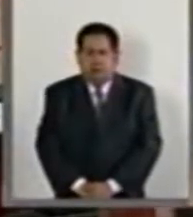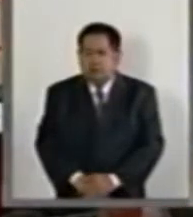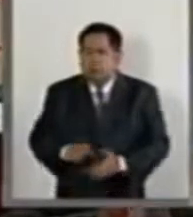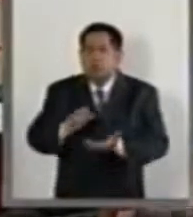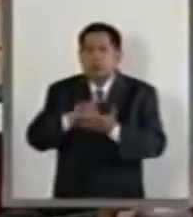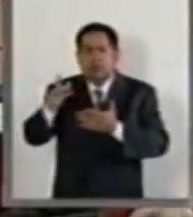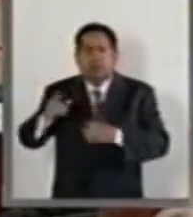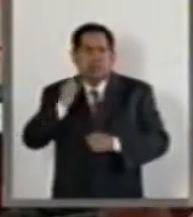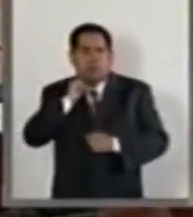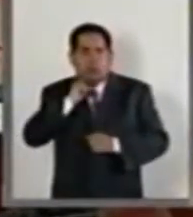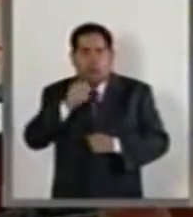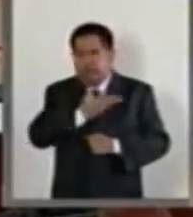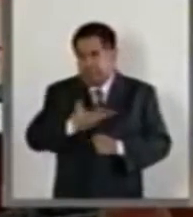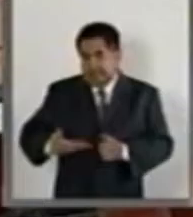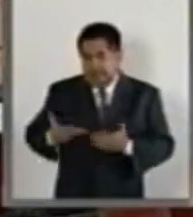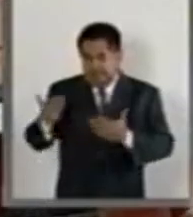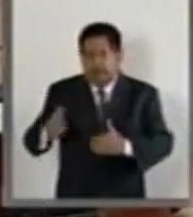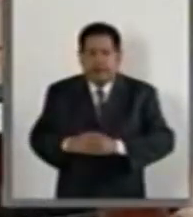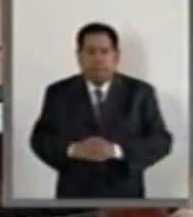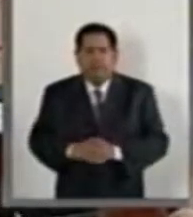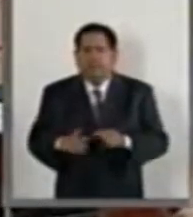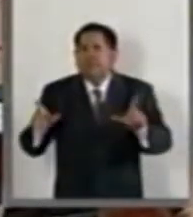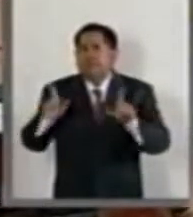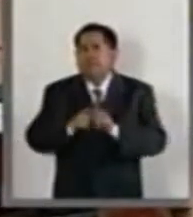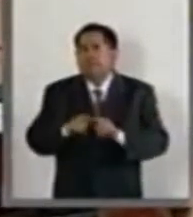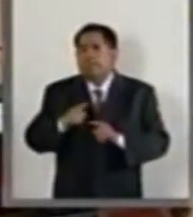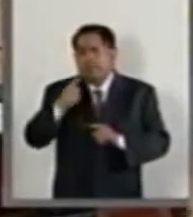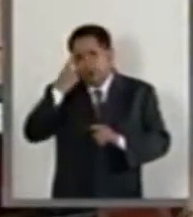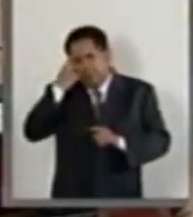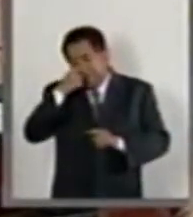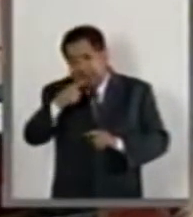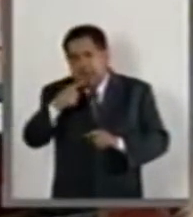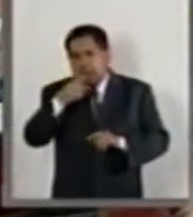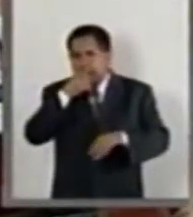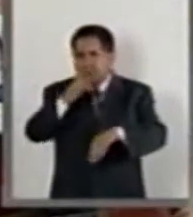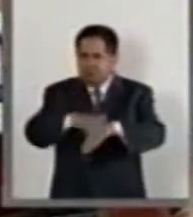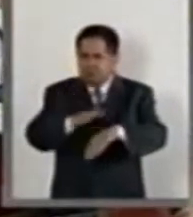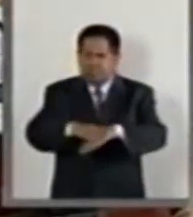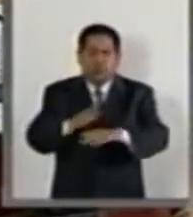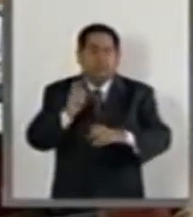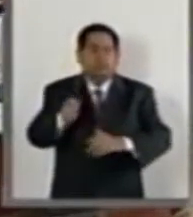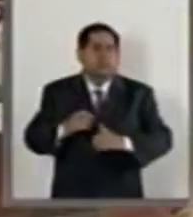Muchas gracias, senadora presidenta. Solamente para señalar